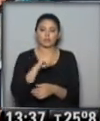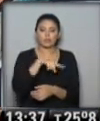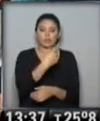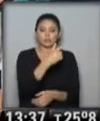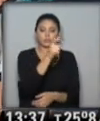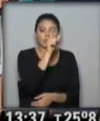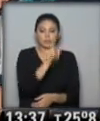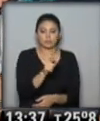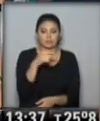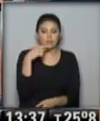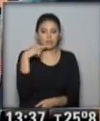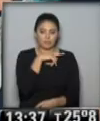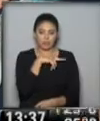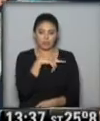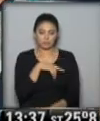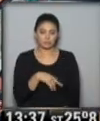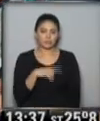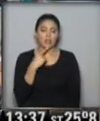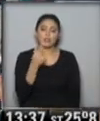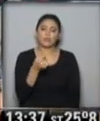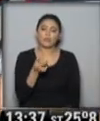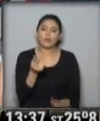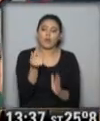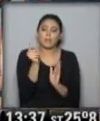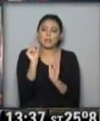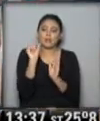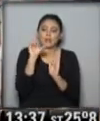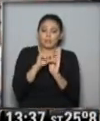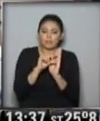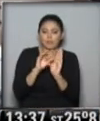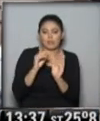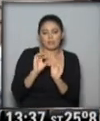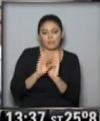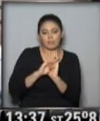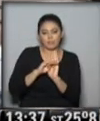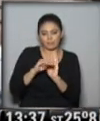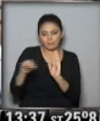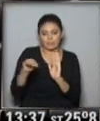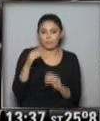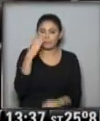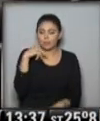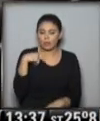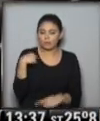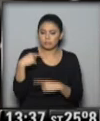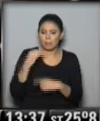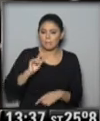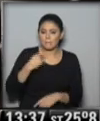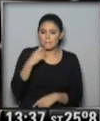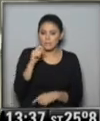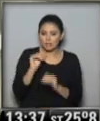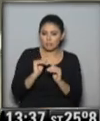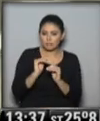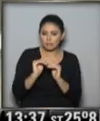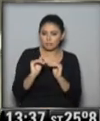en alemania había dicho bueno en los ajustes tienen un límite pero a lo largo de estos meses de mandato se fue desdibujando